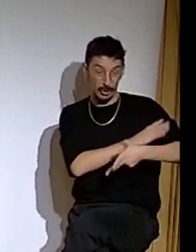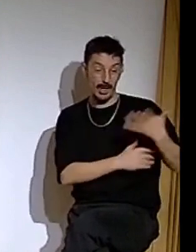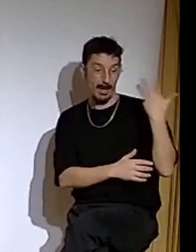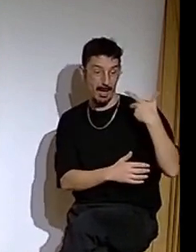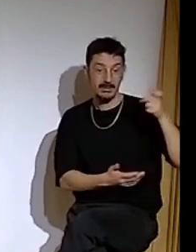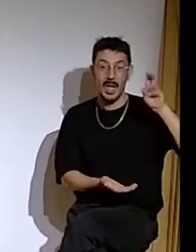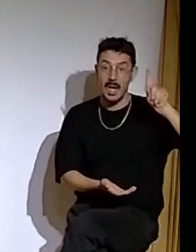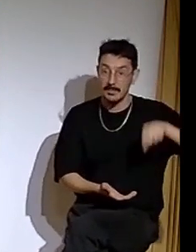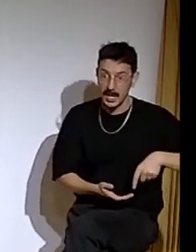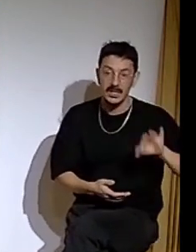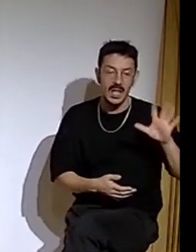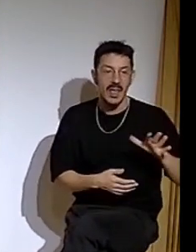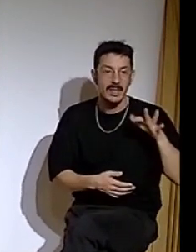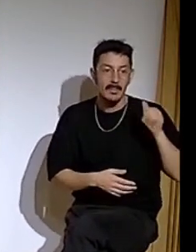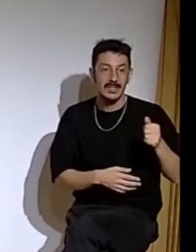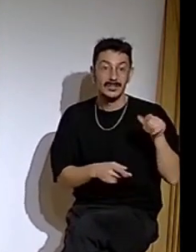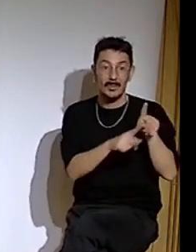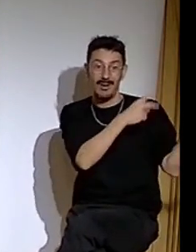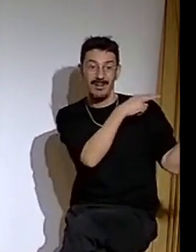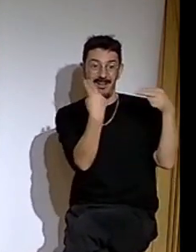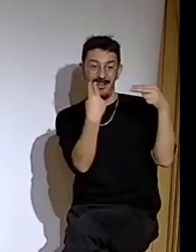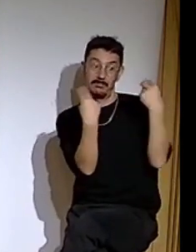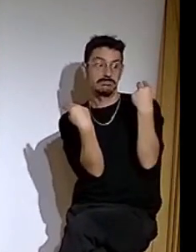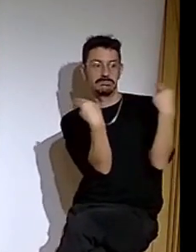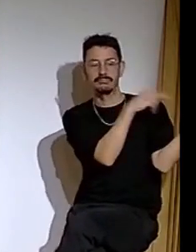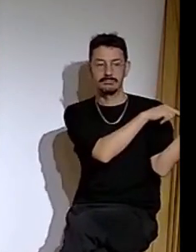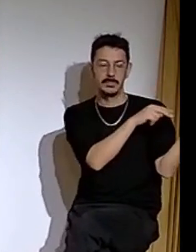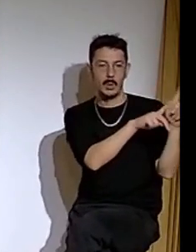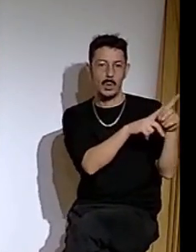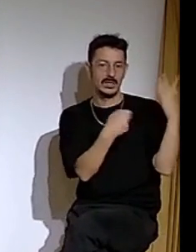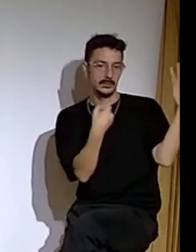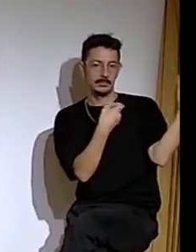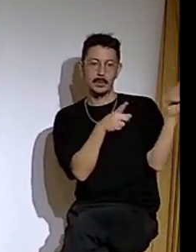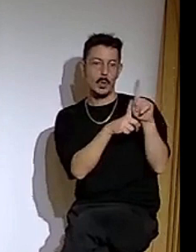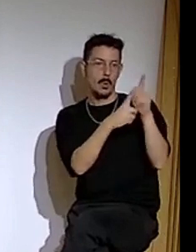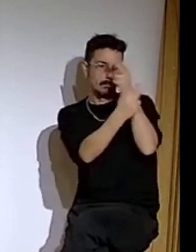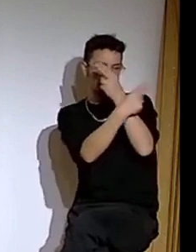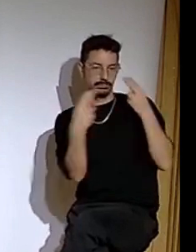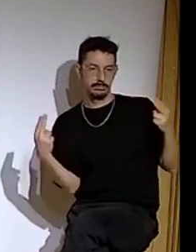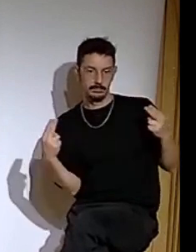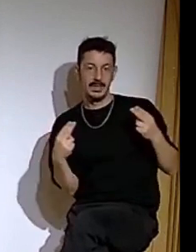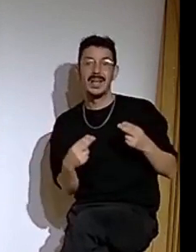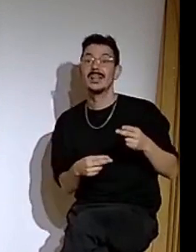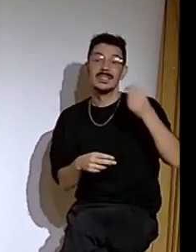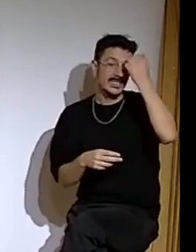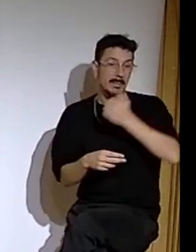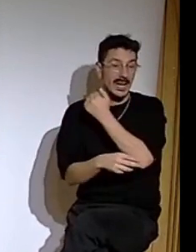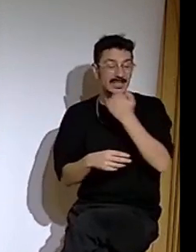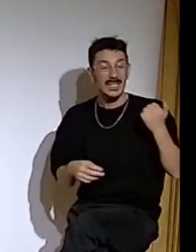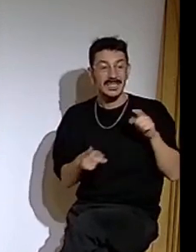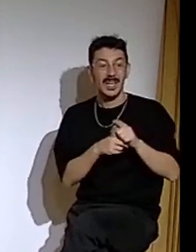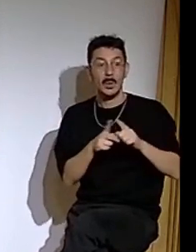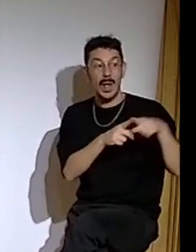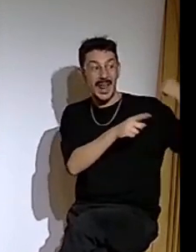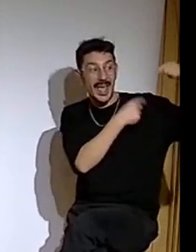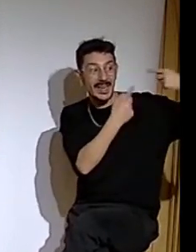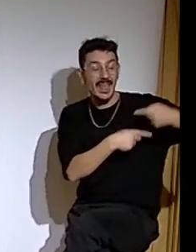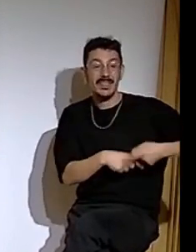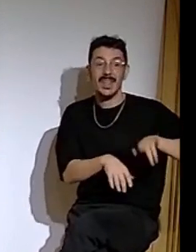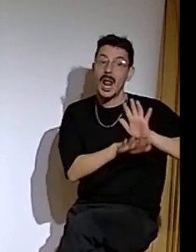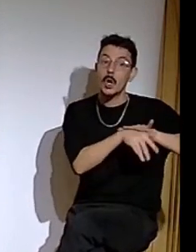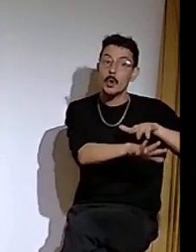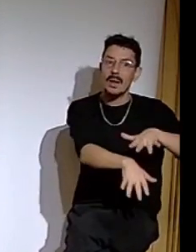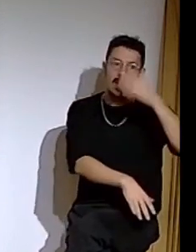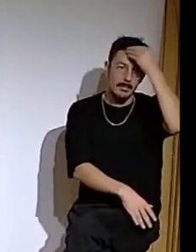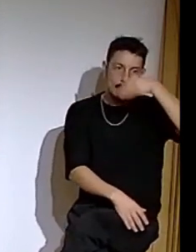invisibilizado en Andalucía y en parte del territorio español la semana santa heredera de la romería morisca resultaba